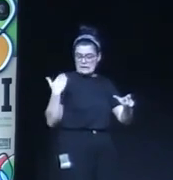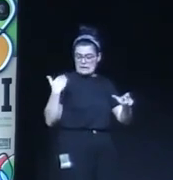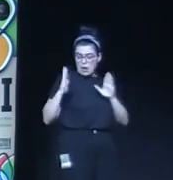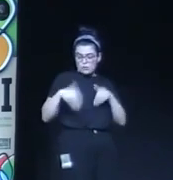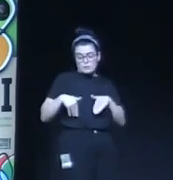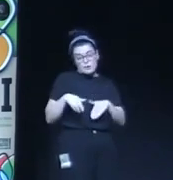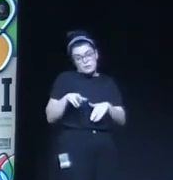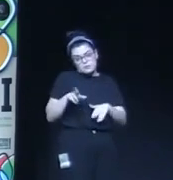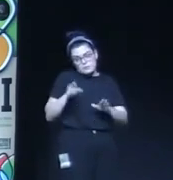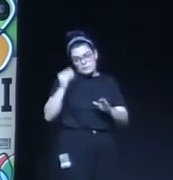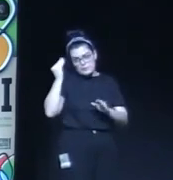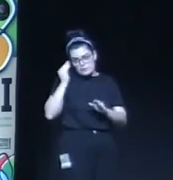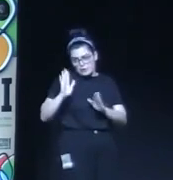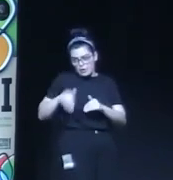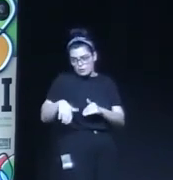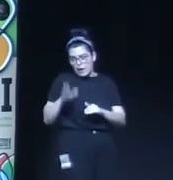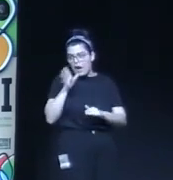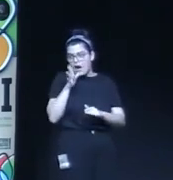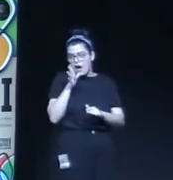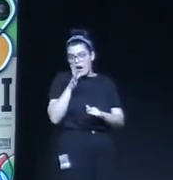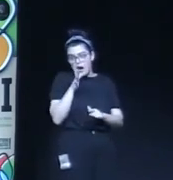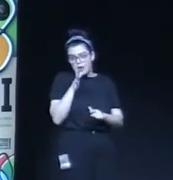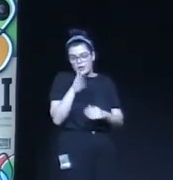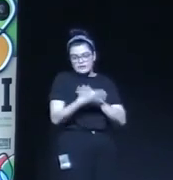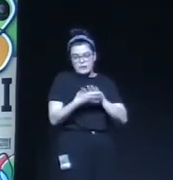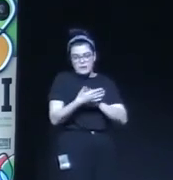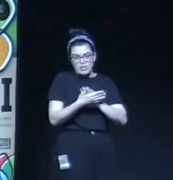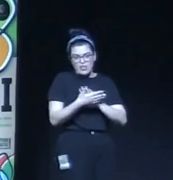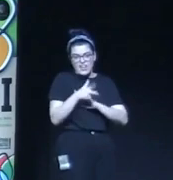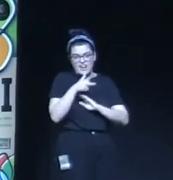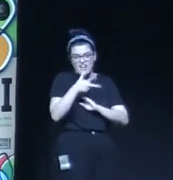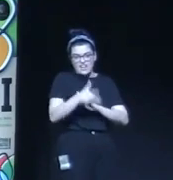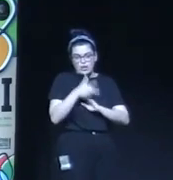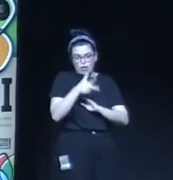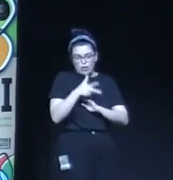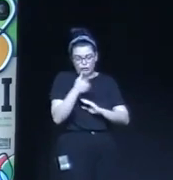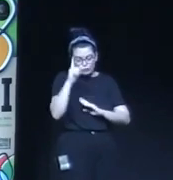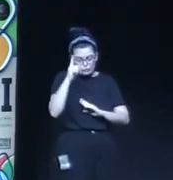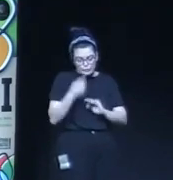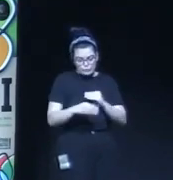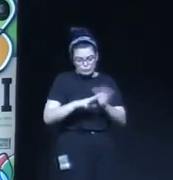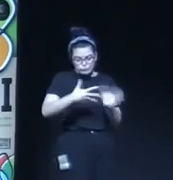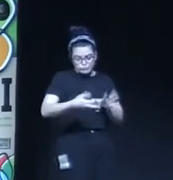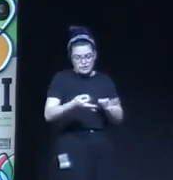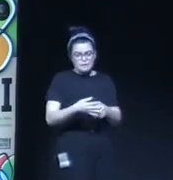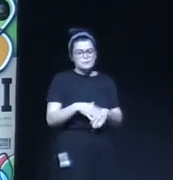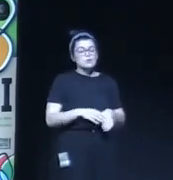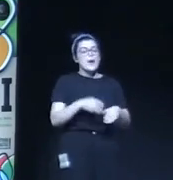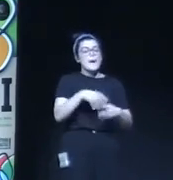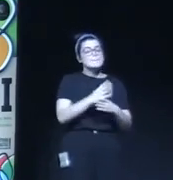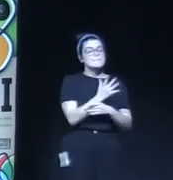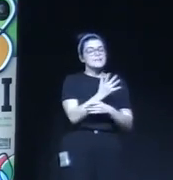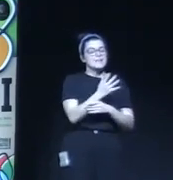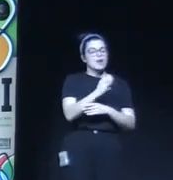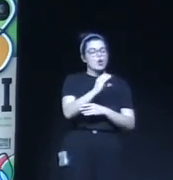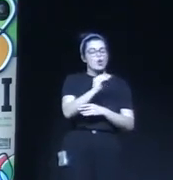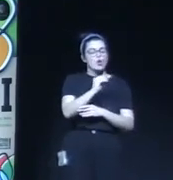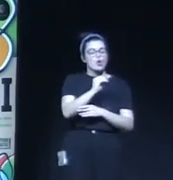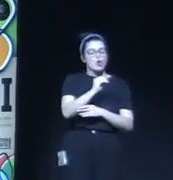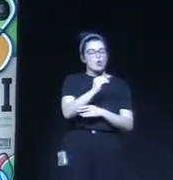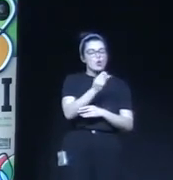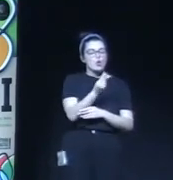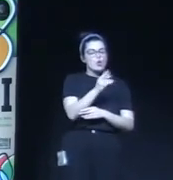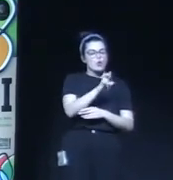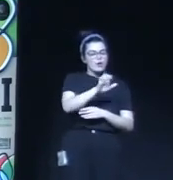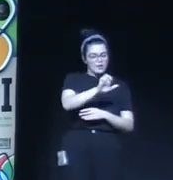la última, aunque ahora están hablando del hidrógeno y veremos a ver qué es eso, fue una planta de coque, que el coque es un carbón, que es el que se ve un poco